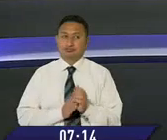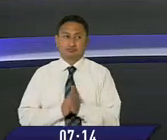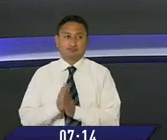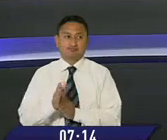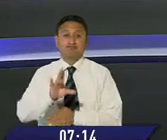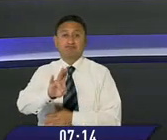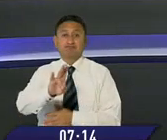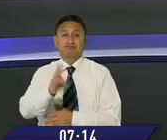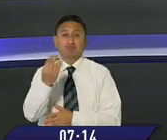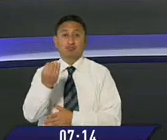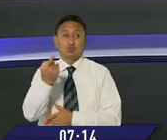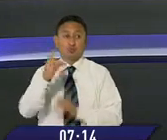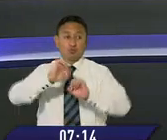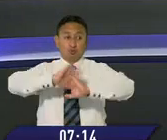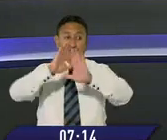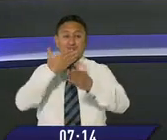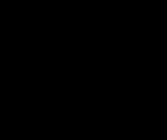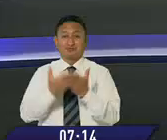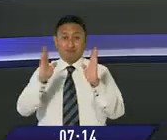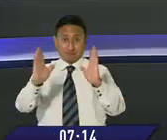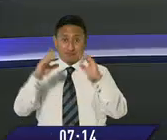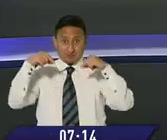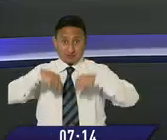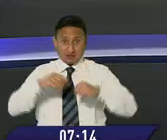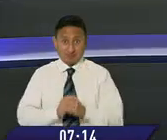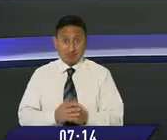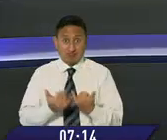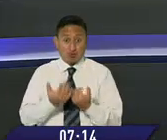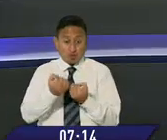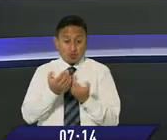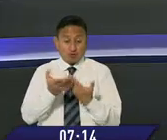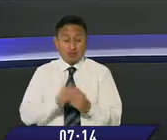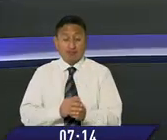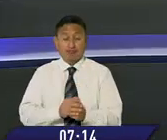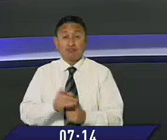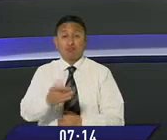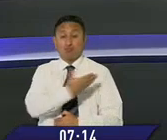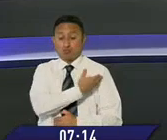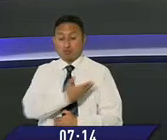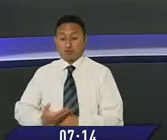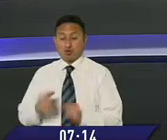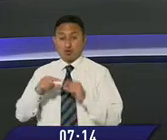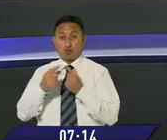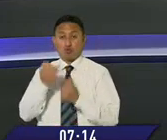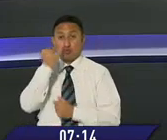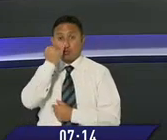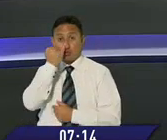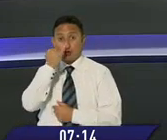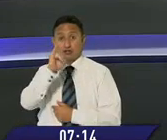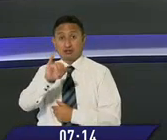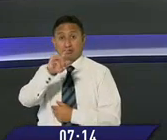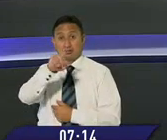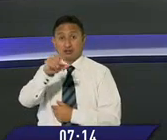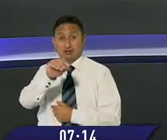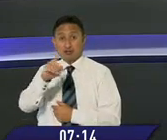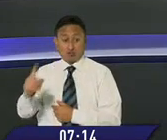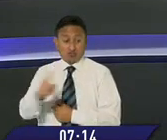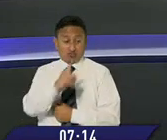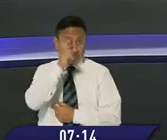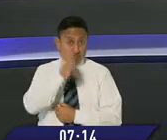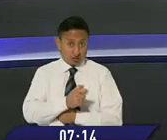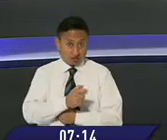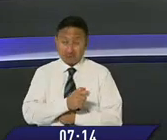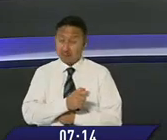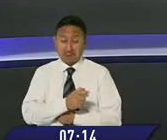Son las 7:14 de la mañana, gracias por acompañarnos. Contarles que Leonidas Issa, el presidente de la CONAIE, no acudió a ampliar su versión en la Fiscalía General